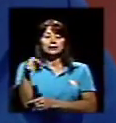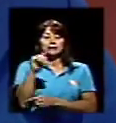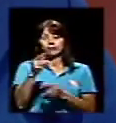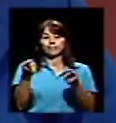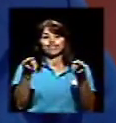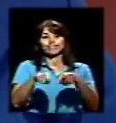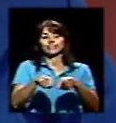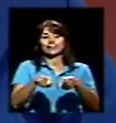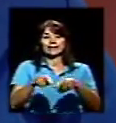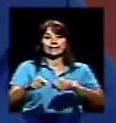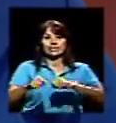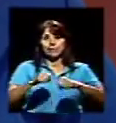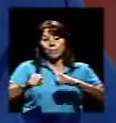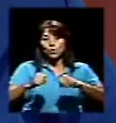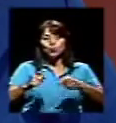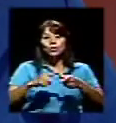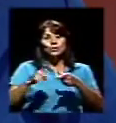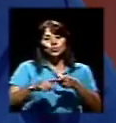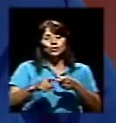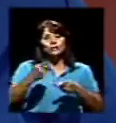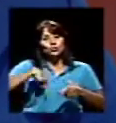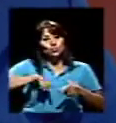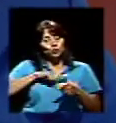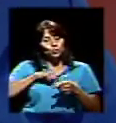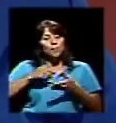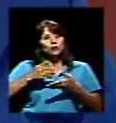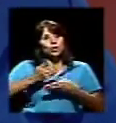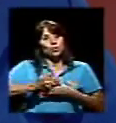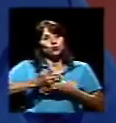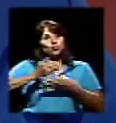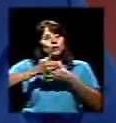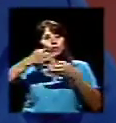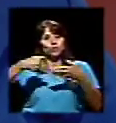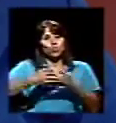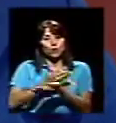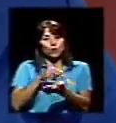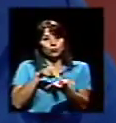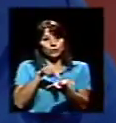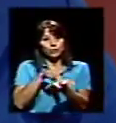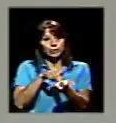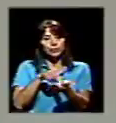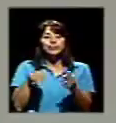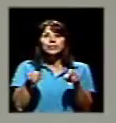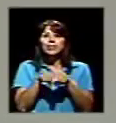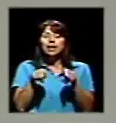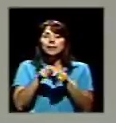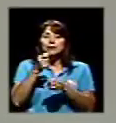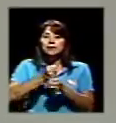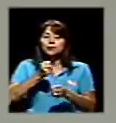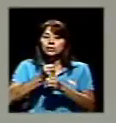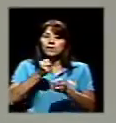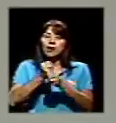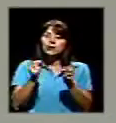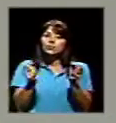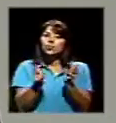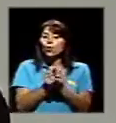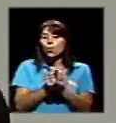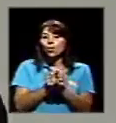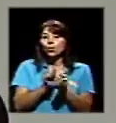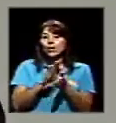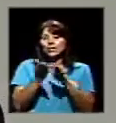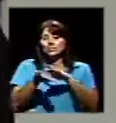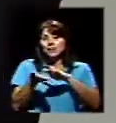terremoto, entonces vamos a construir un nuevo centro hospitalario y además estamos trabajando también en toda la parte del expediente digital. ¿Será